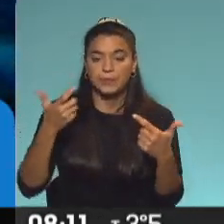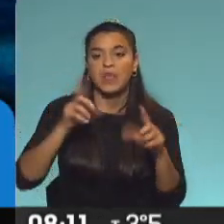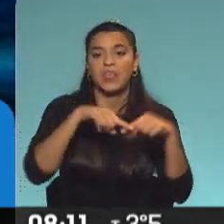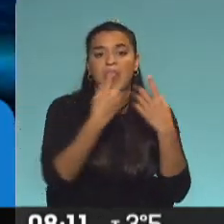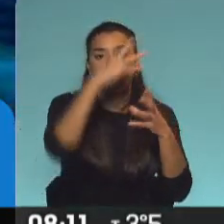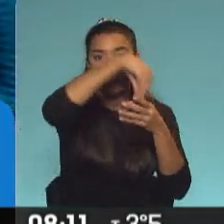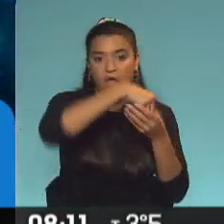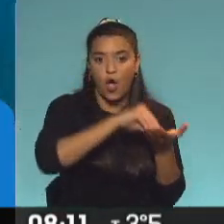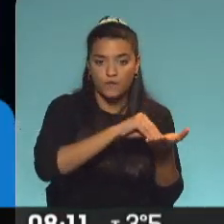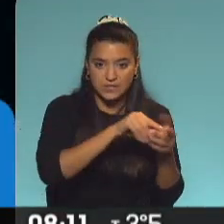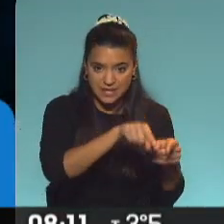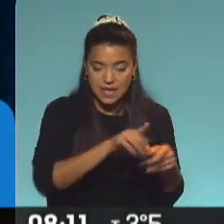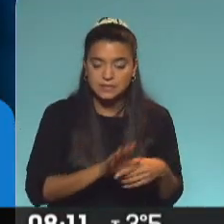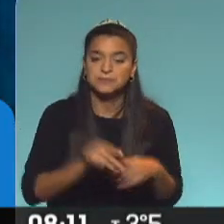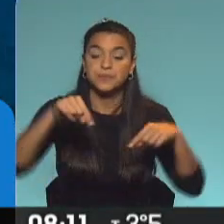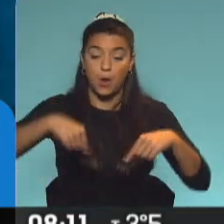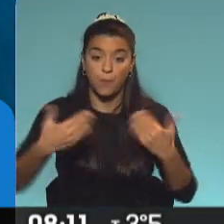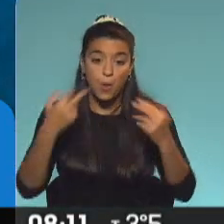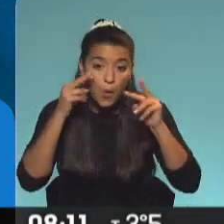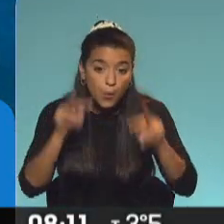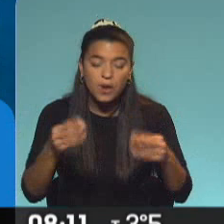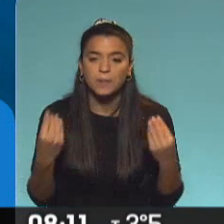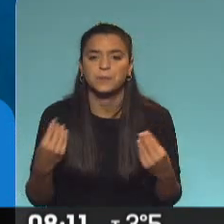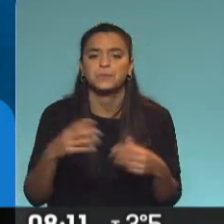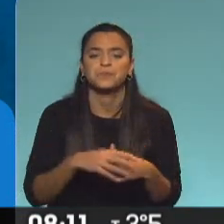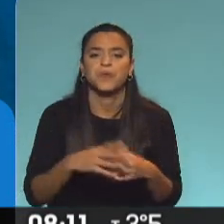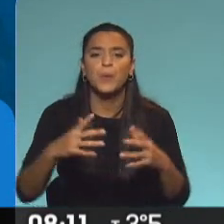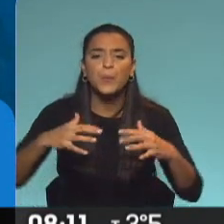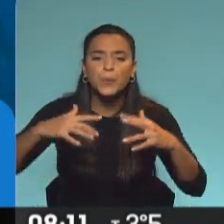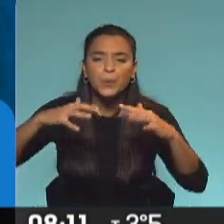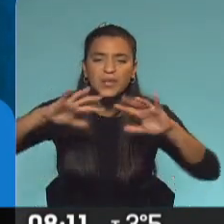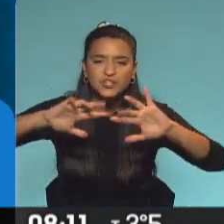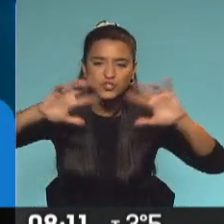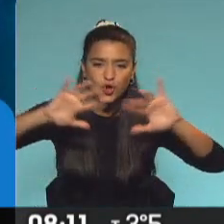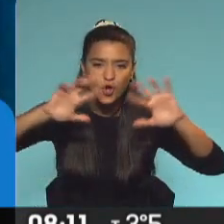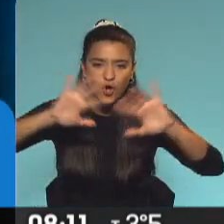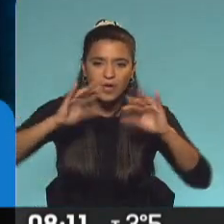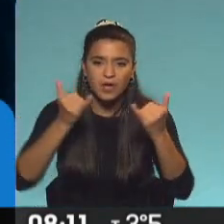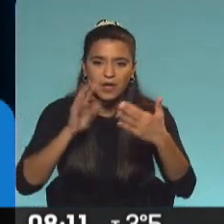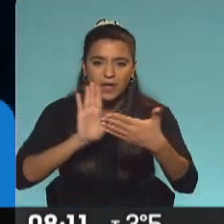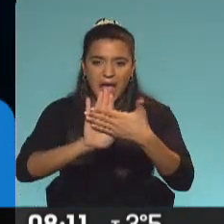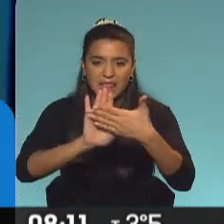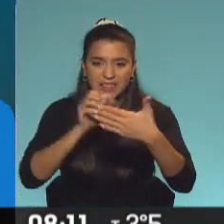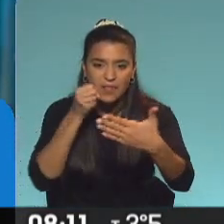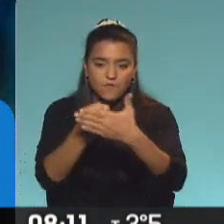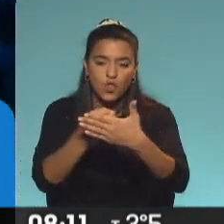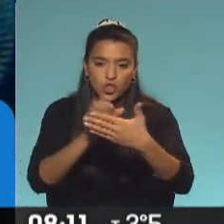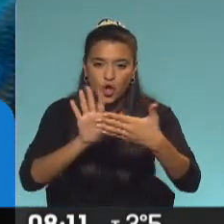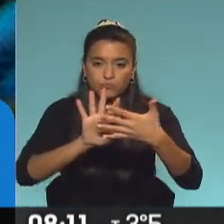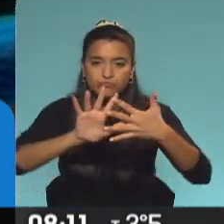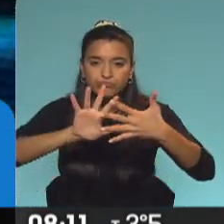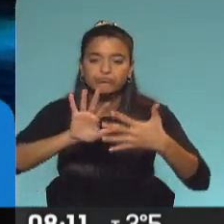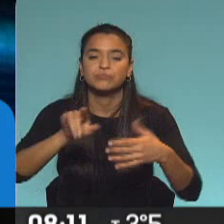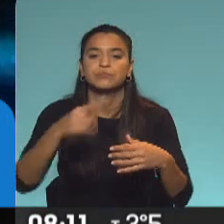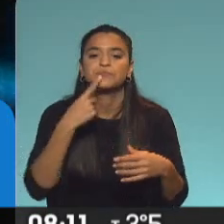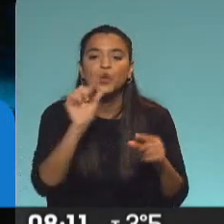oficinas. Ahora lo que podemos ver es un pequeño brillo contra las resistencias. Y justamente